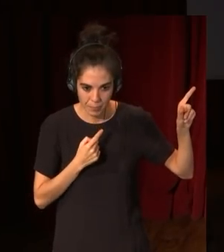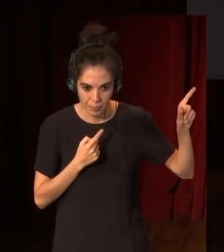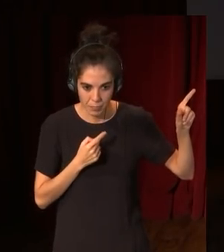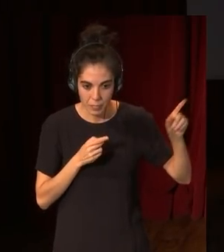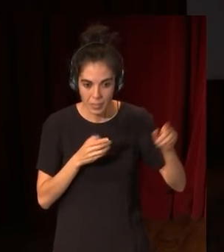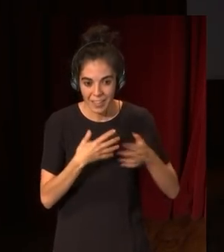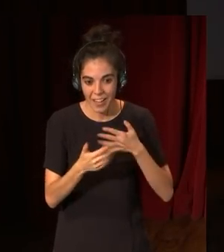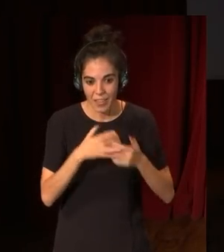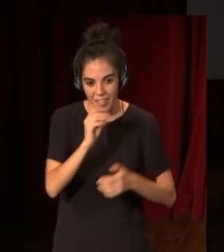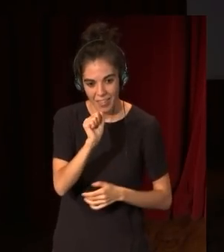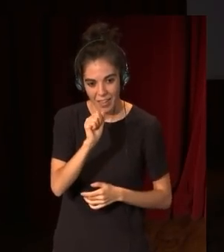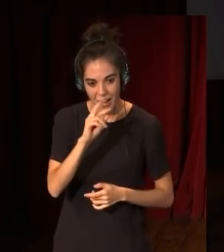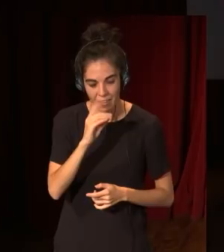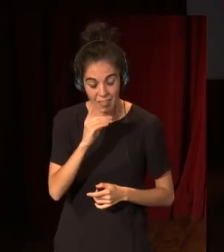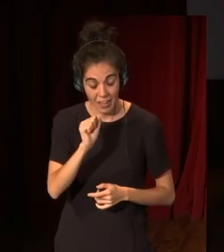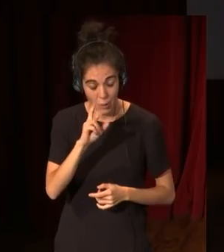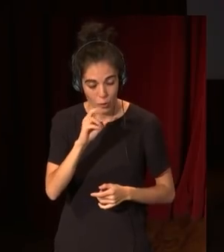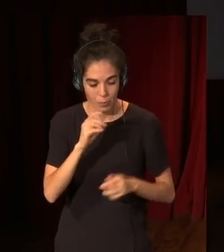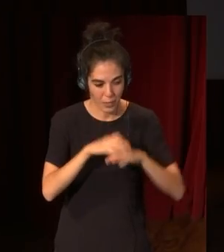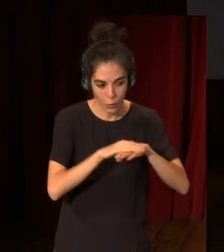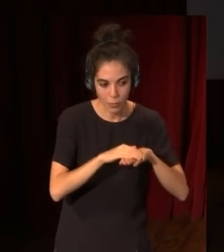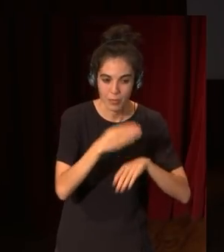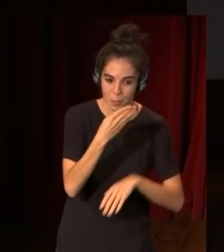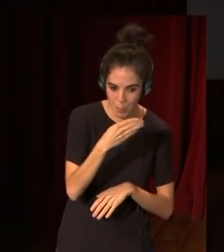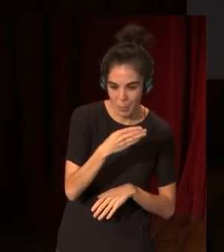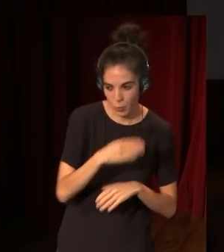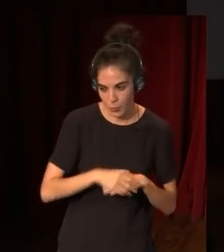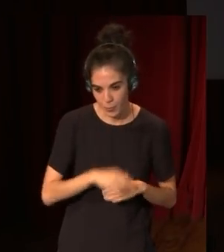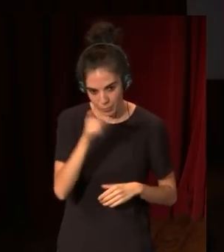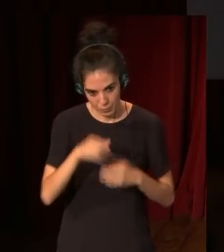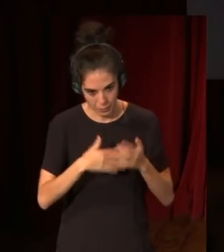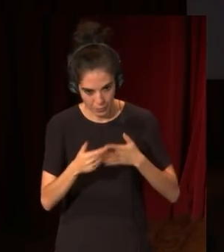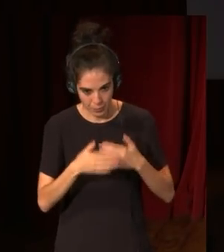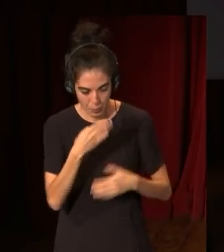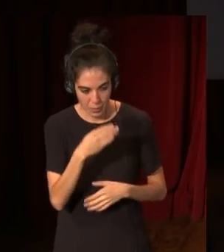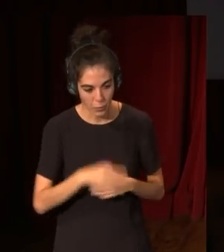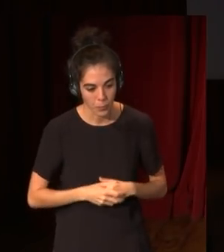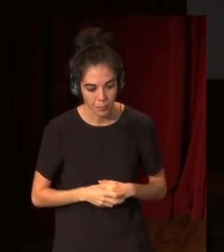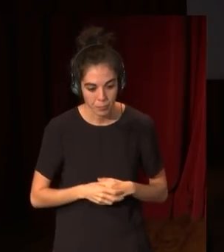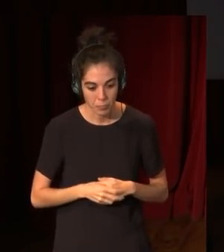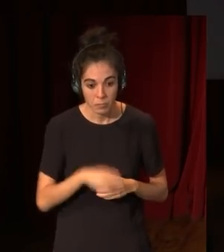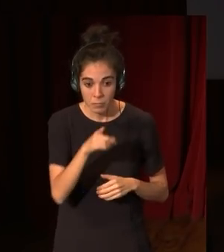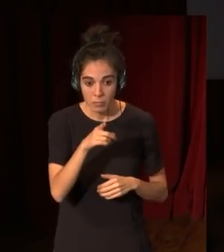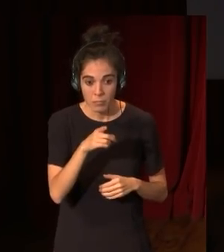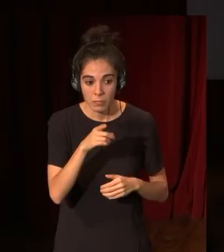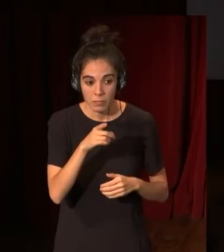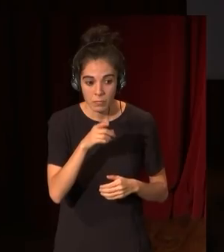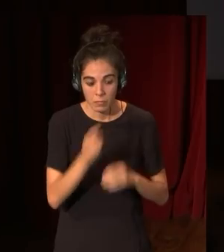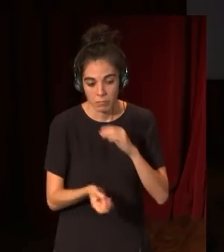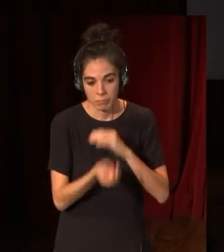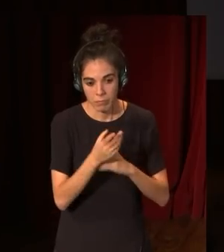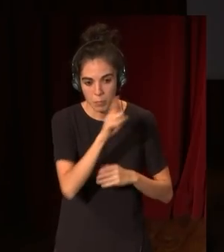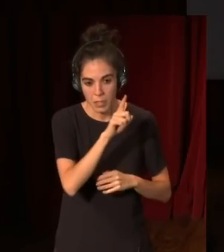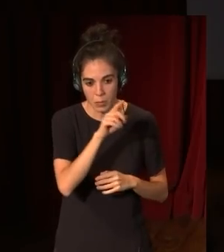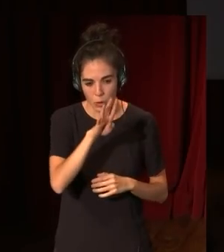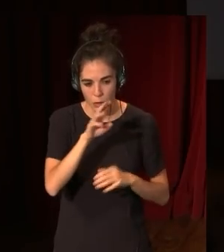daroca un retablo hay por bermejo perdón un retablo realizado unos años antes en torno mil 471 que